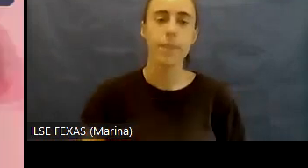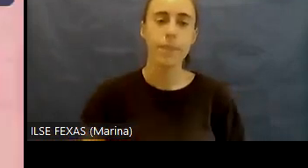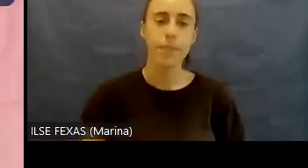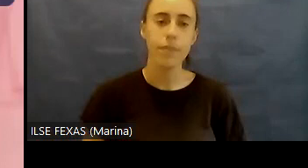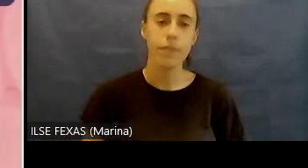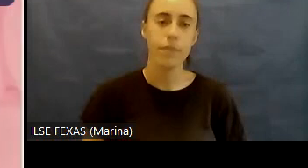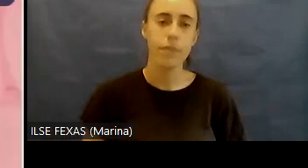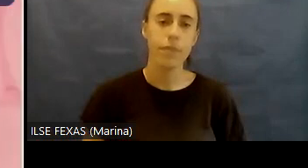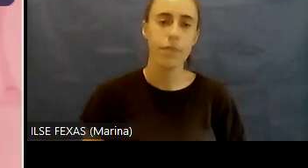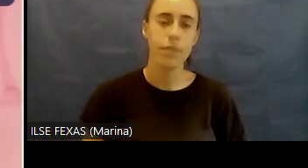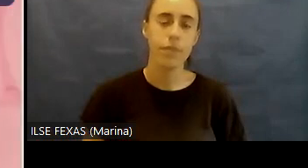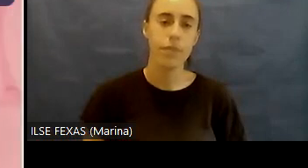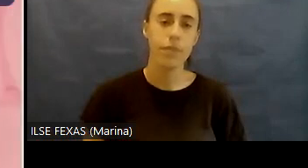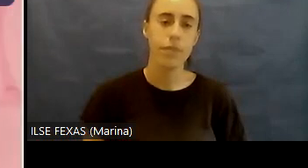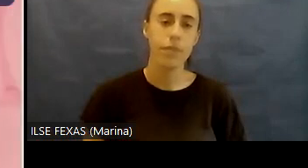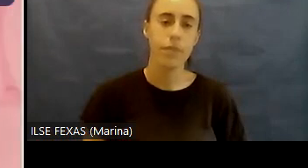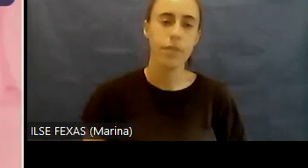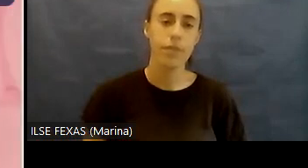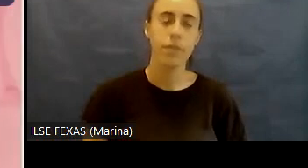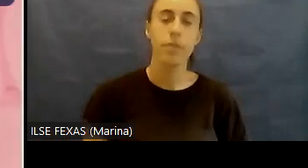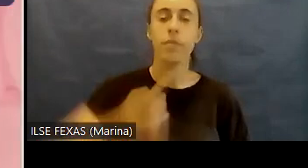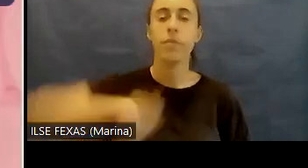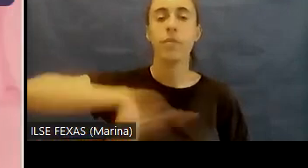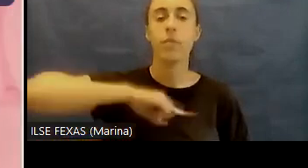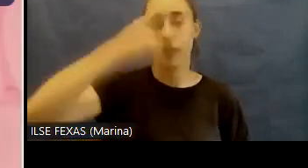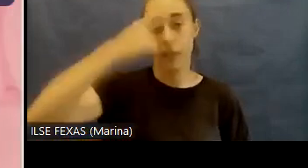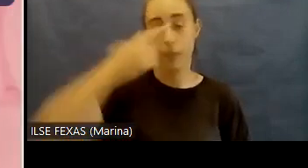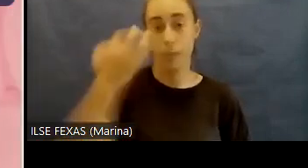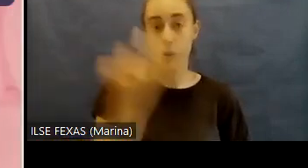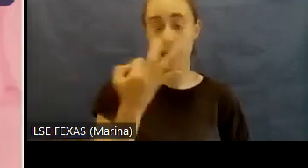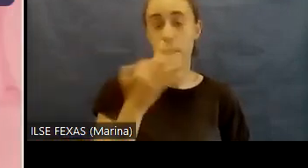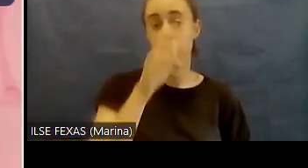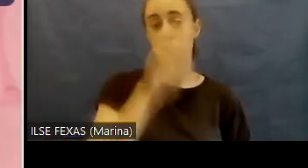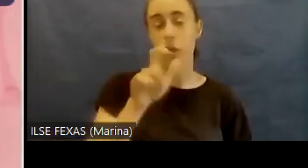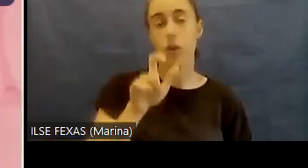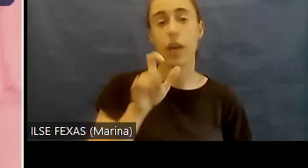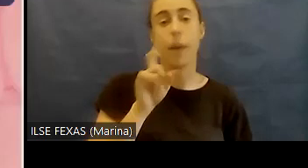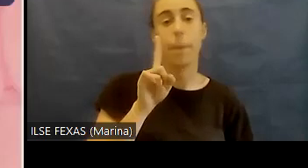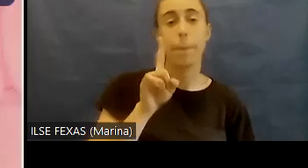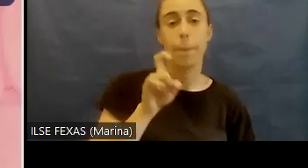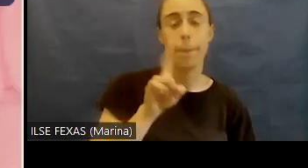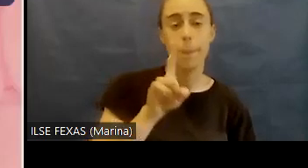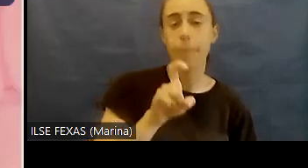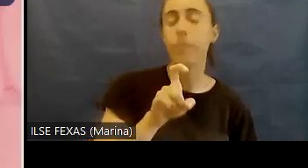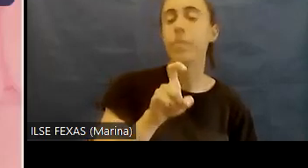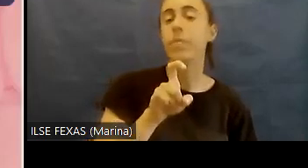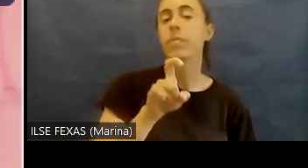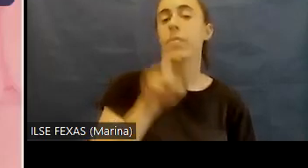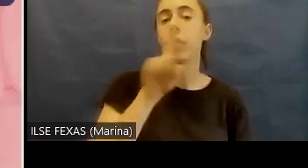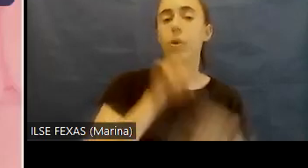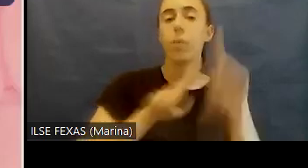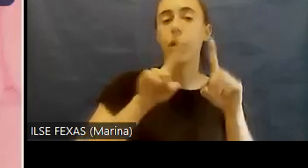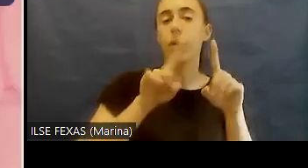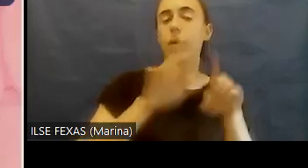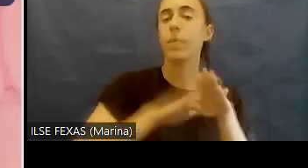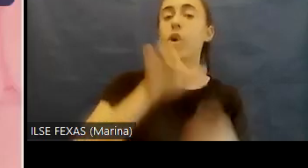humanos. Se sabe también que en pacientes con leucemia o linfoma en tratamiento que padecen estomatitis, el